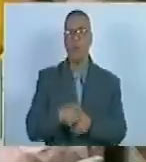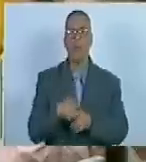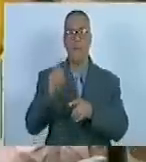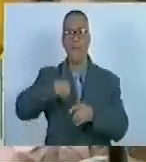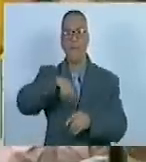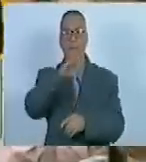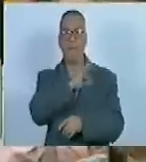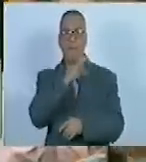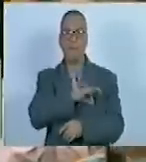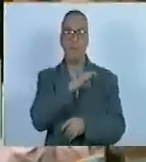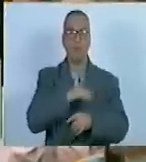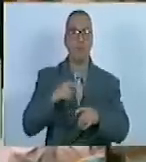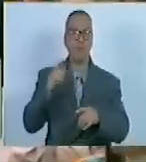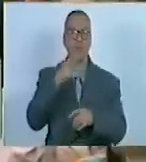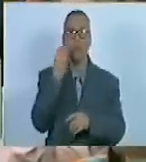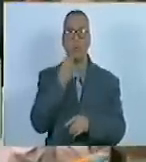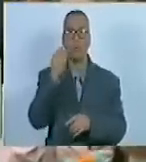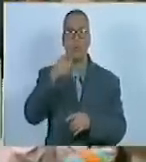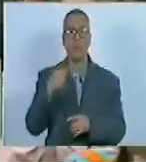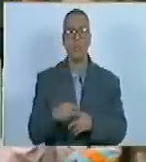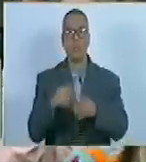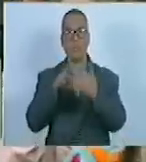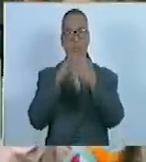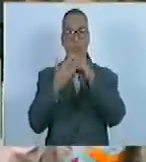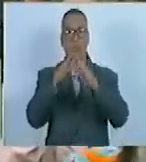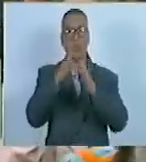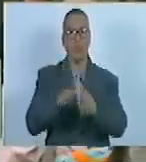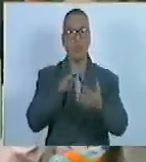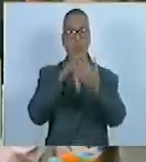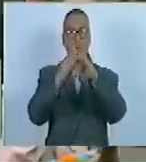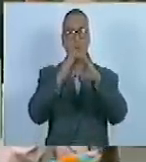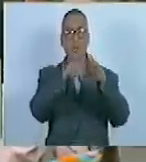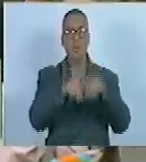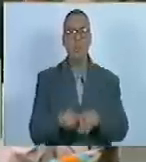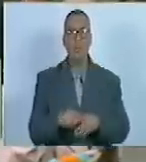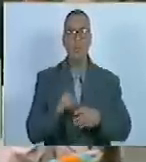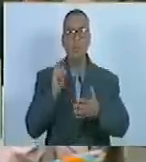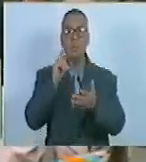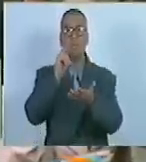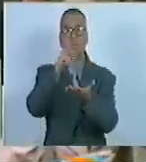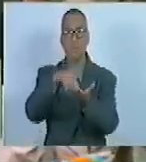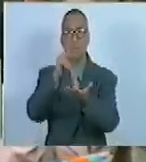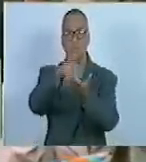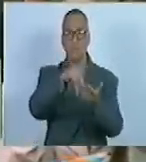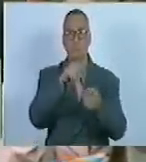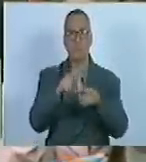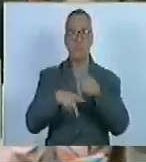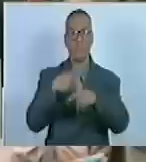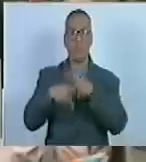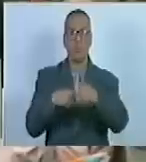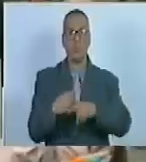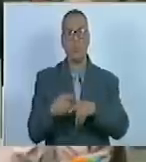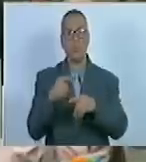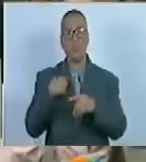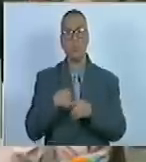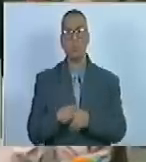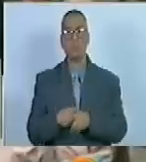nuestra generación, de que nuestra juventud en los barrios, en las comunidades, sean partícipes del desarrollo